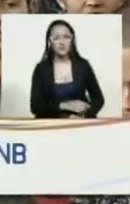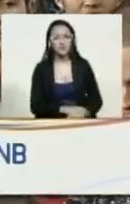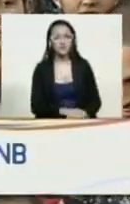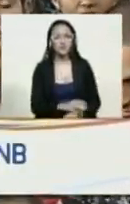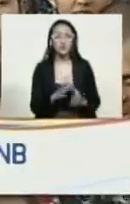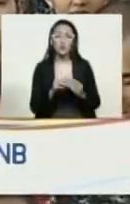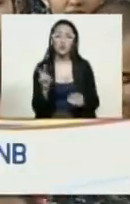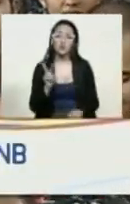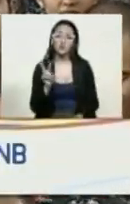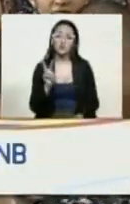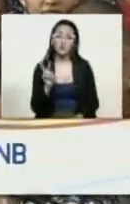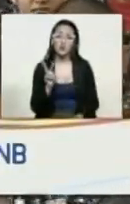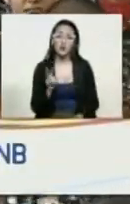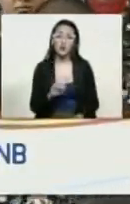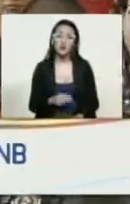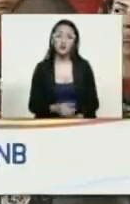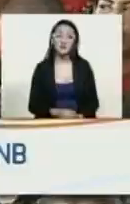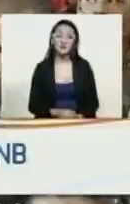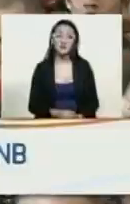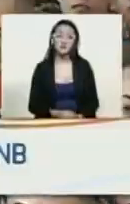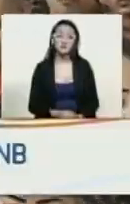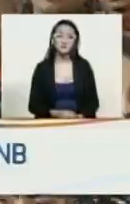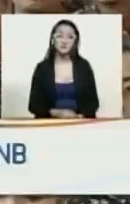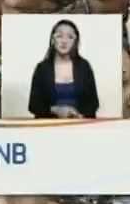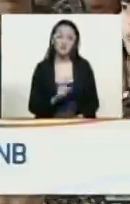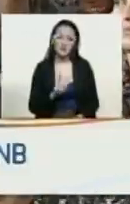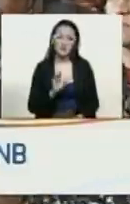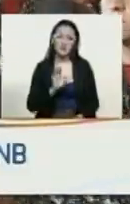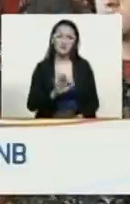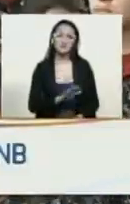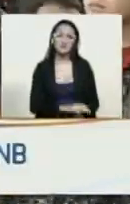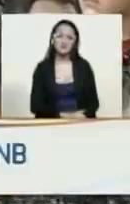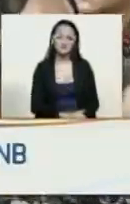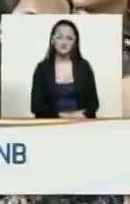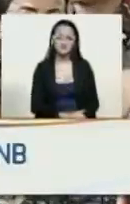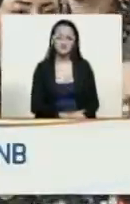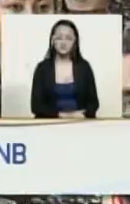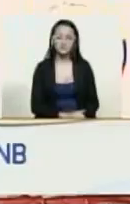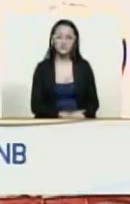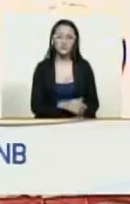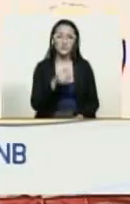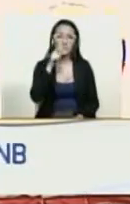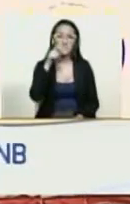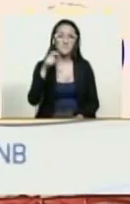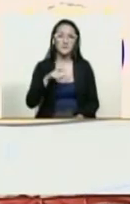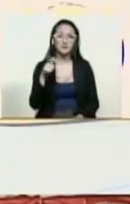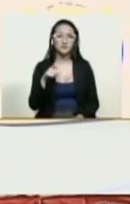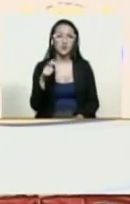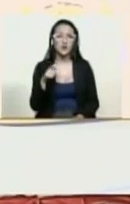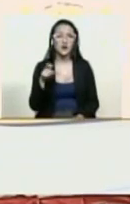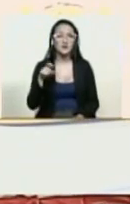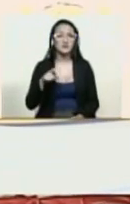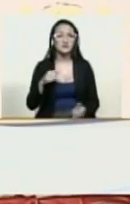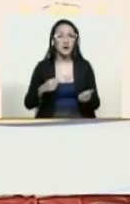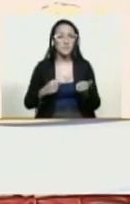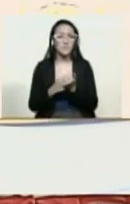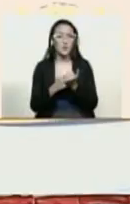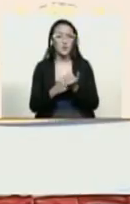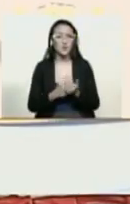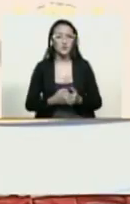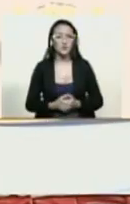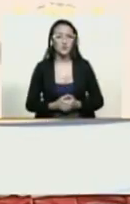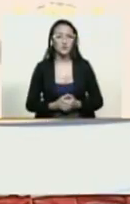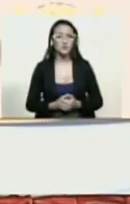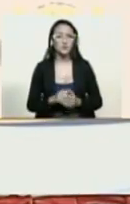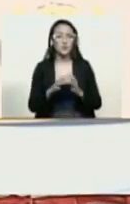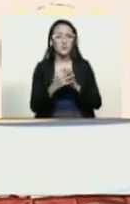en todo el país, más temprano que tarde, así debe funcionar. Un ciudadano que necesite apoyo en